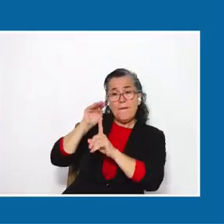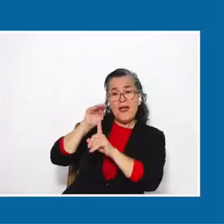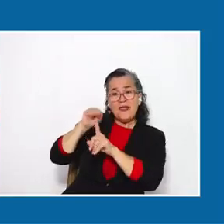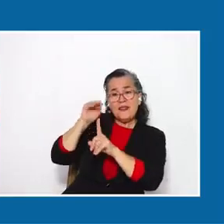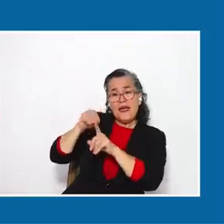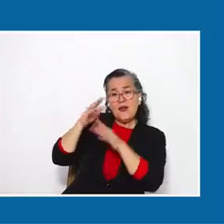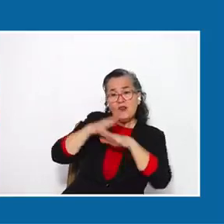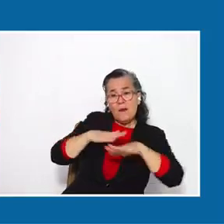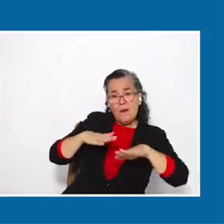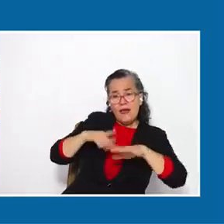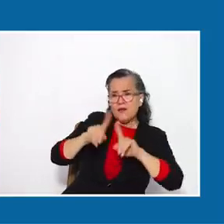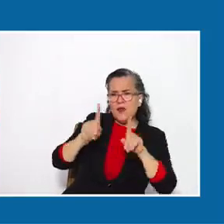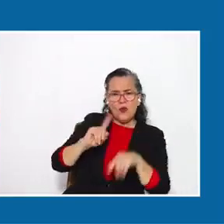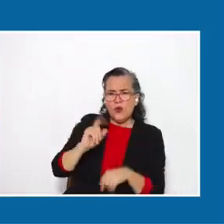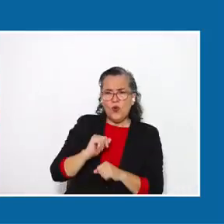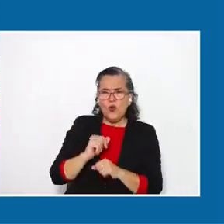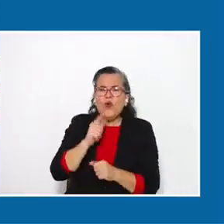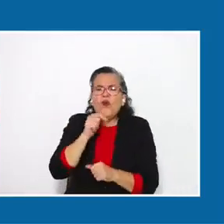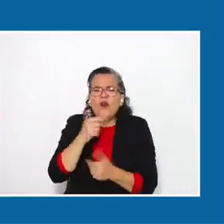barcos, armas.